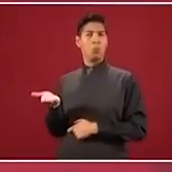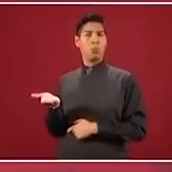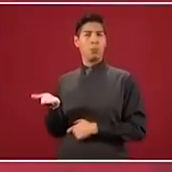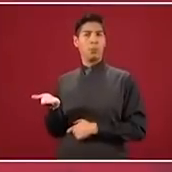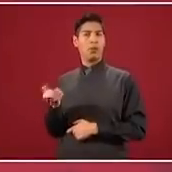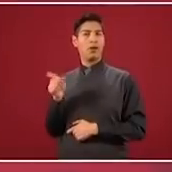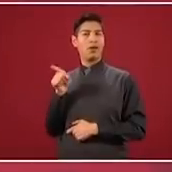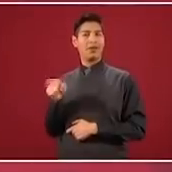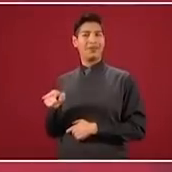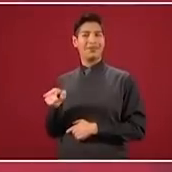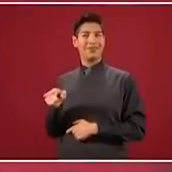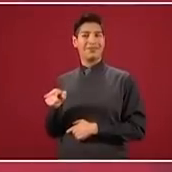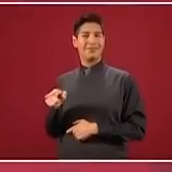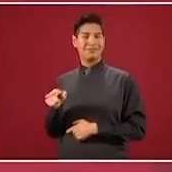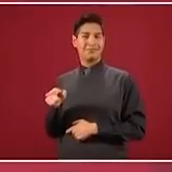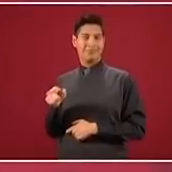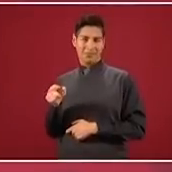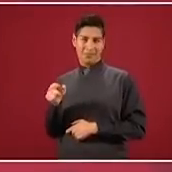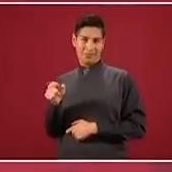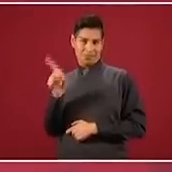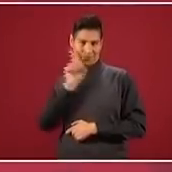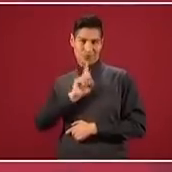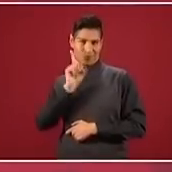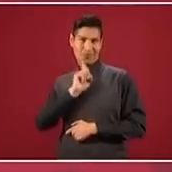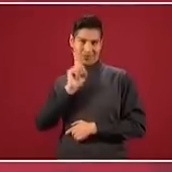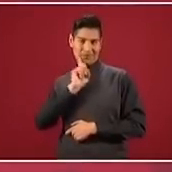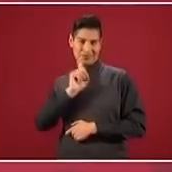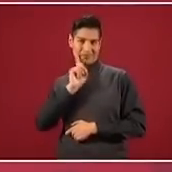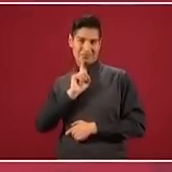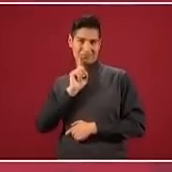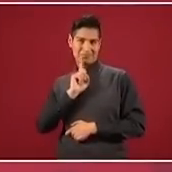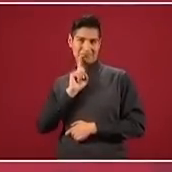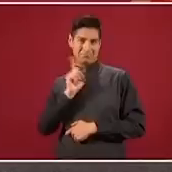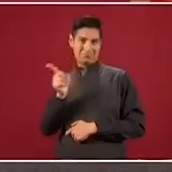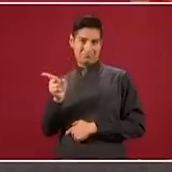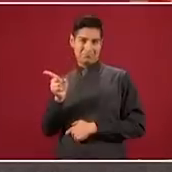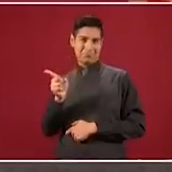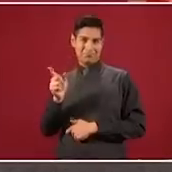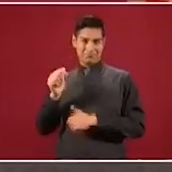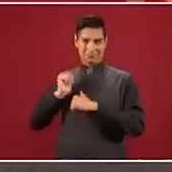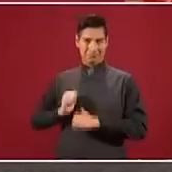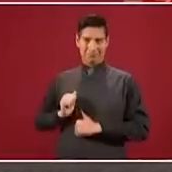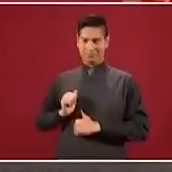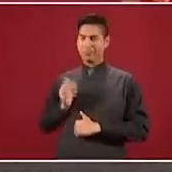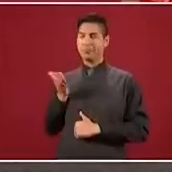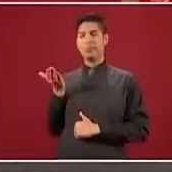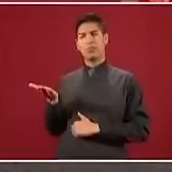a la secretaria de la Función Pública que